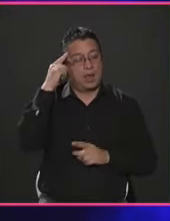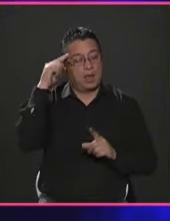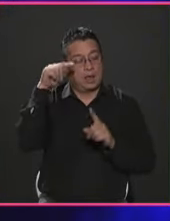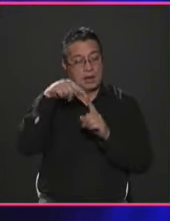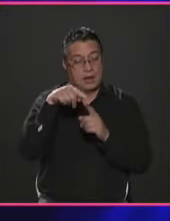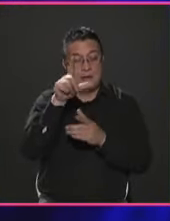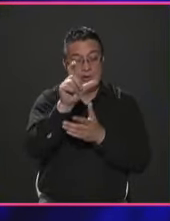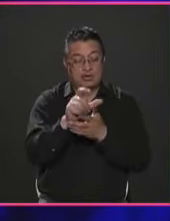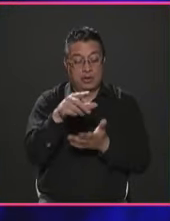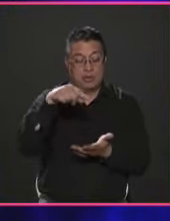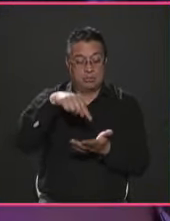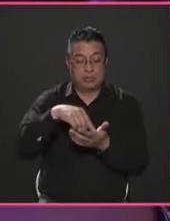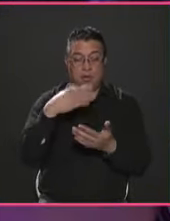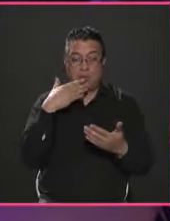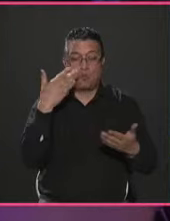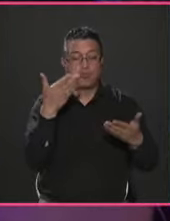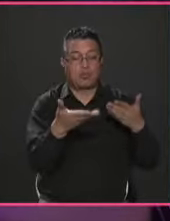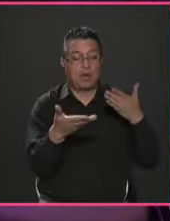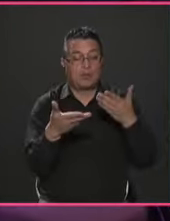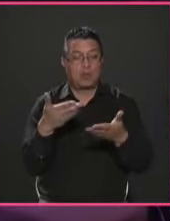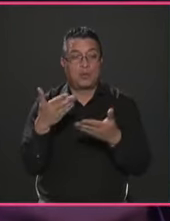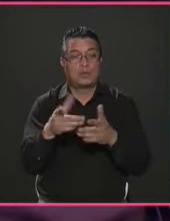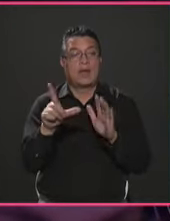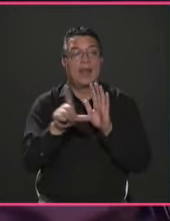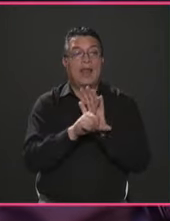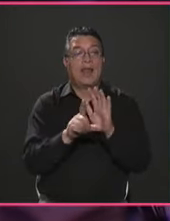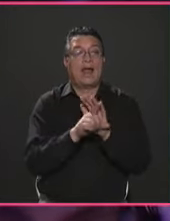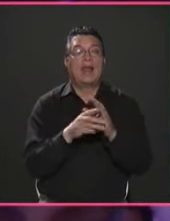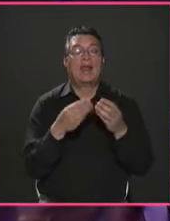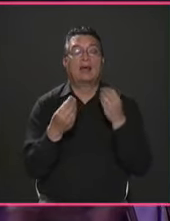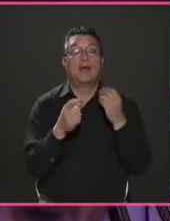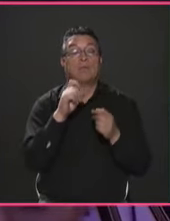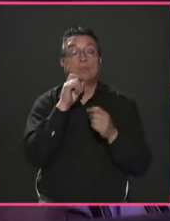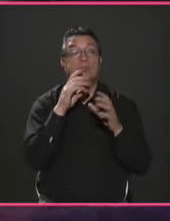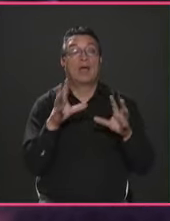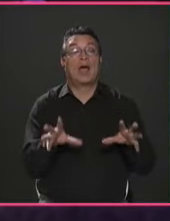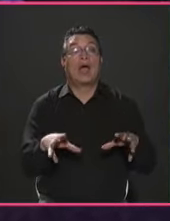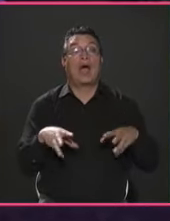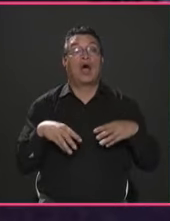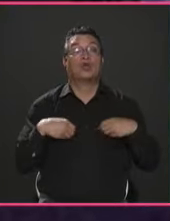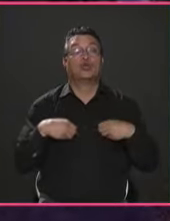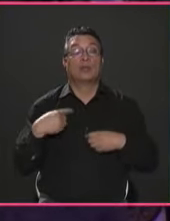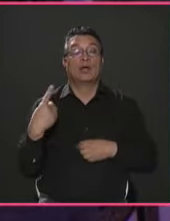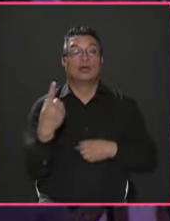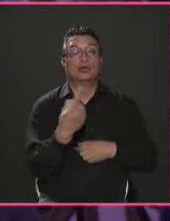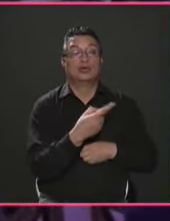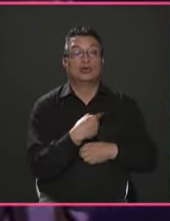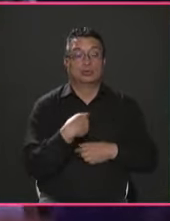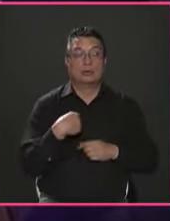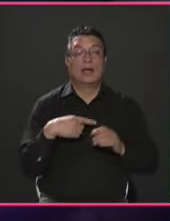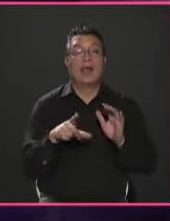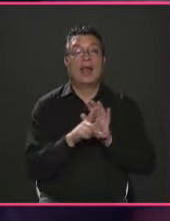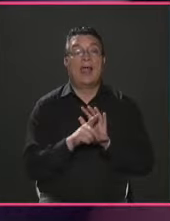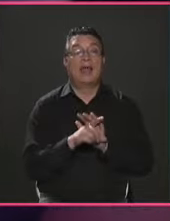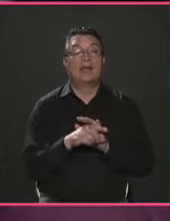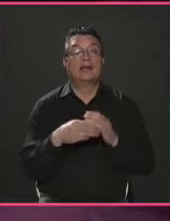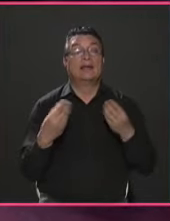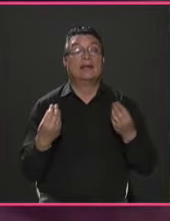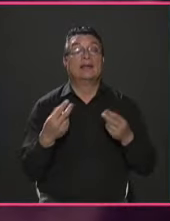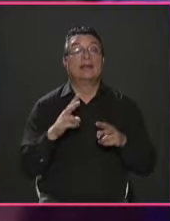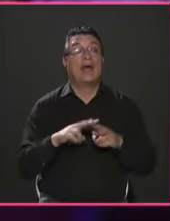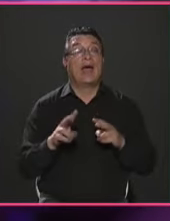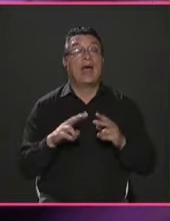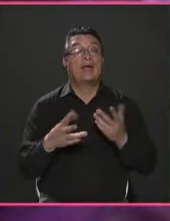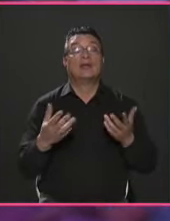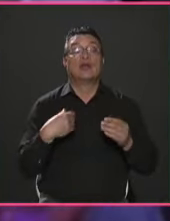centro de estas propuestas legales quién ASUME que somos esta ley y que se constituye